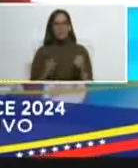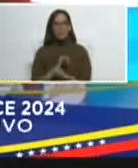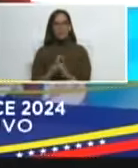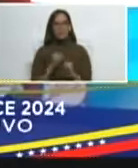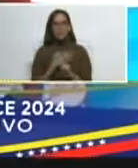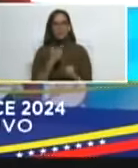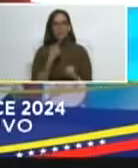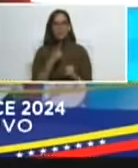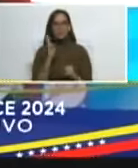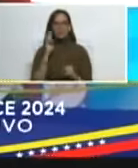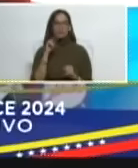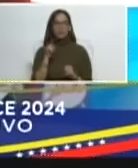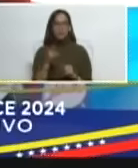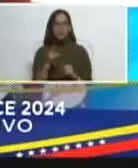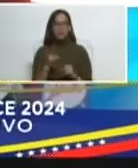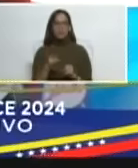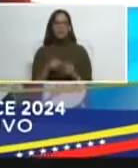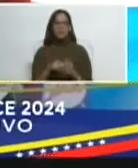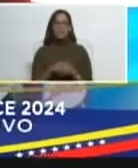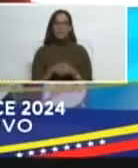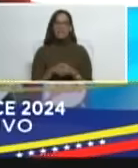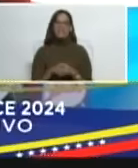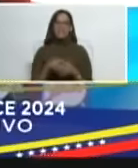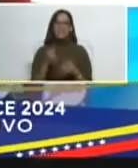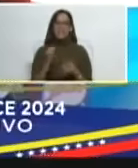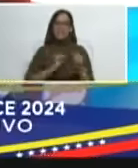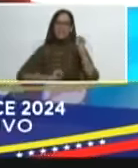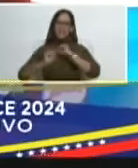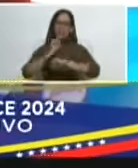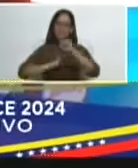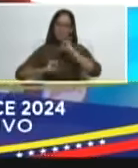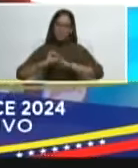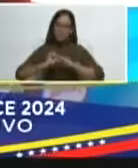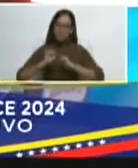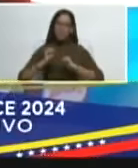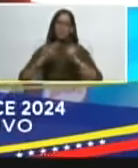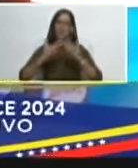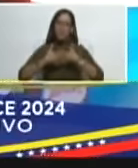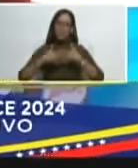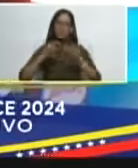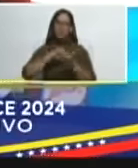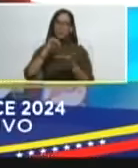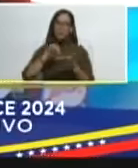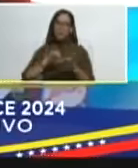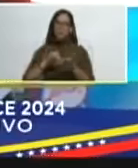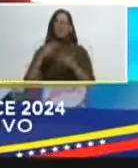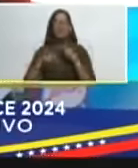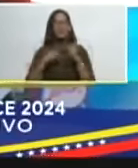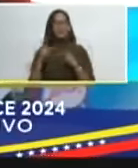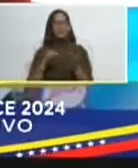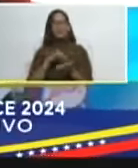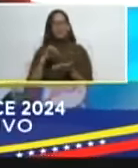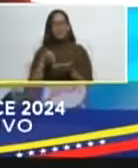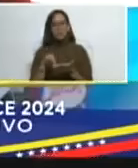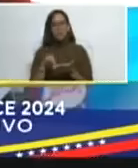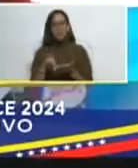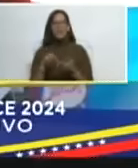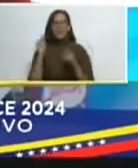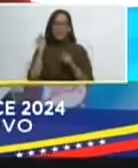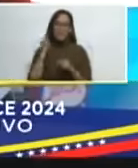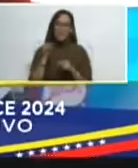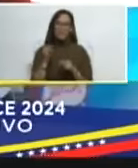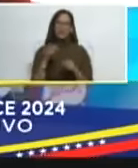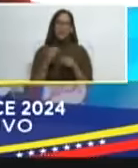decirle que usted se ha convertido en el gran defensor de la industria nacional y de la producción nacional, que para eso ha